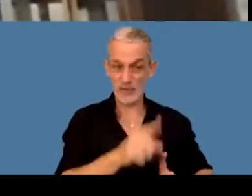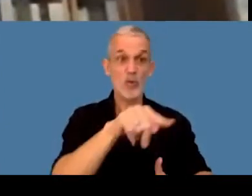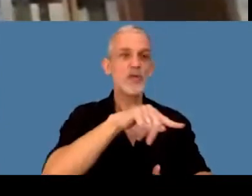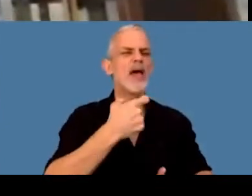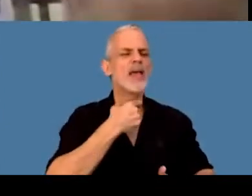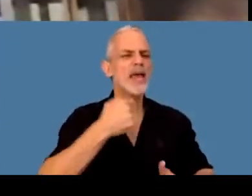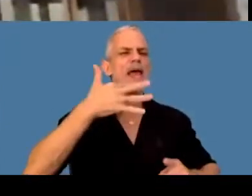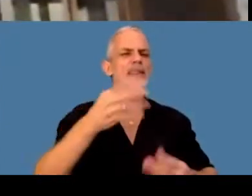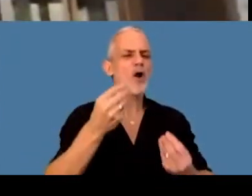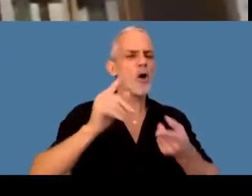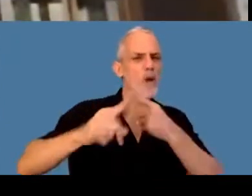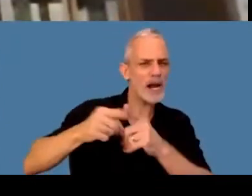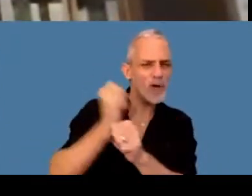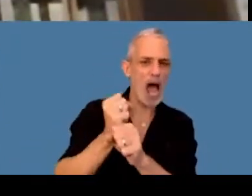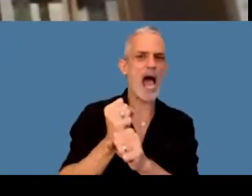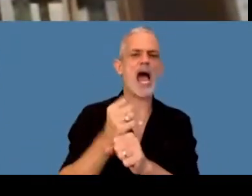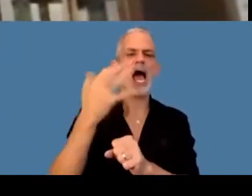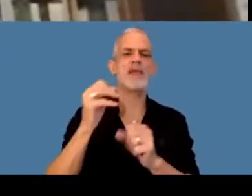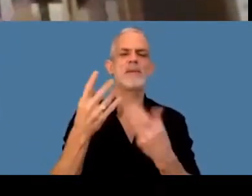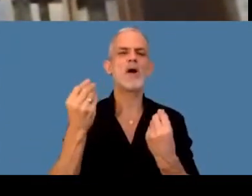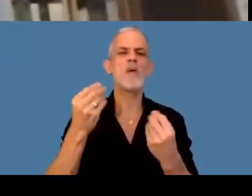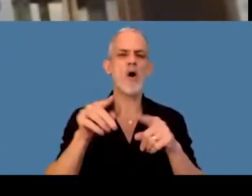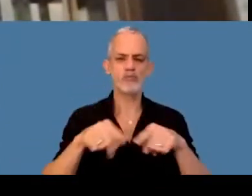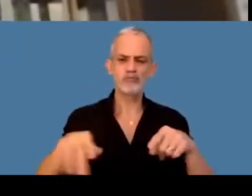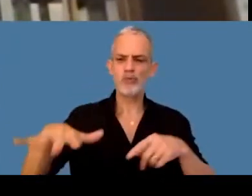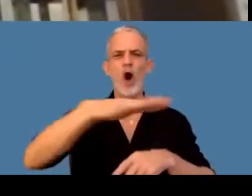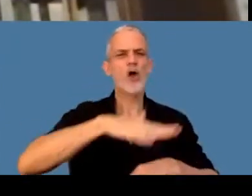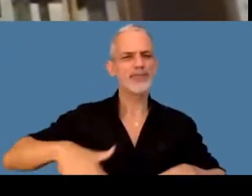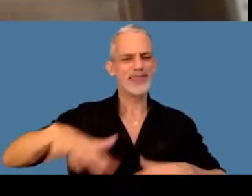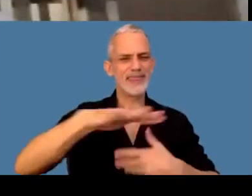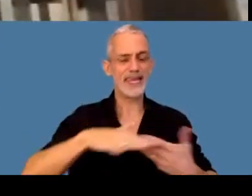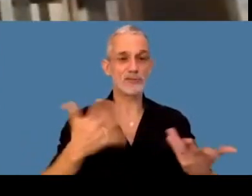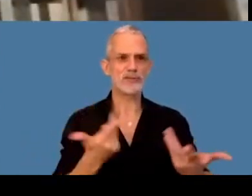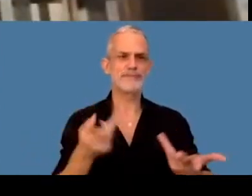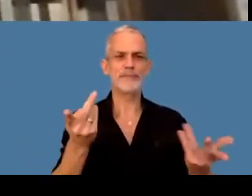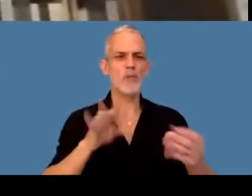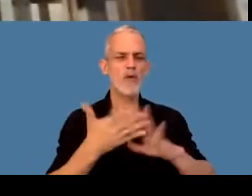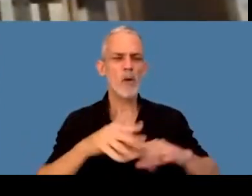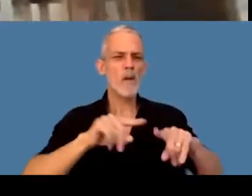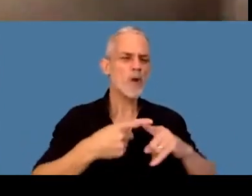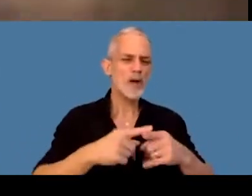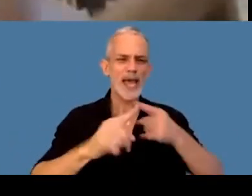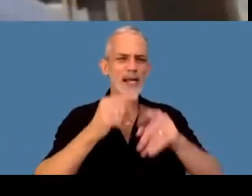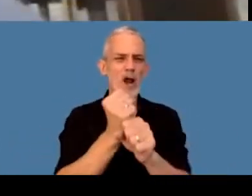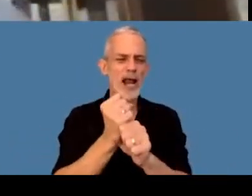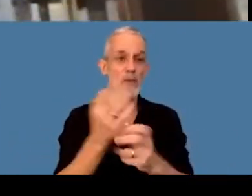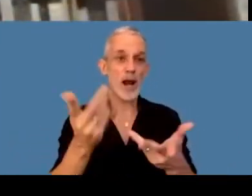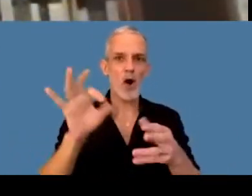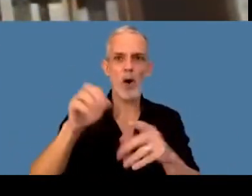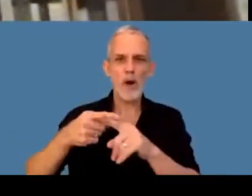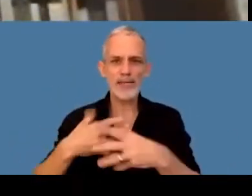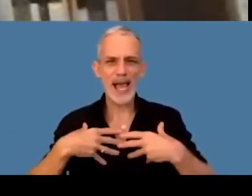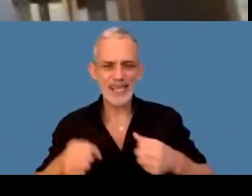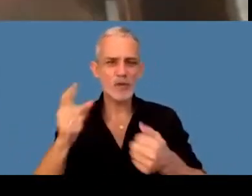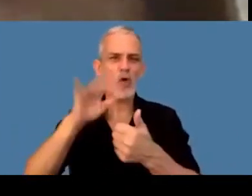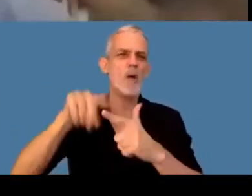relaciones laborales, tienen que ponerle un marco. No vamos a entender nunca ni las políticas de relaciones laborales, ni las políticas de salud, ni las